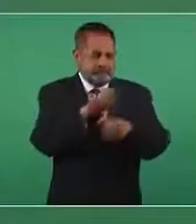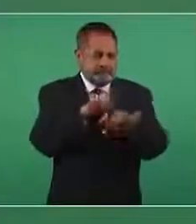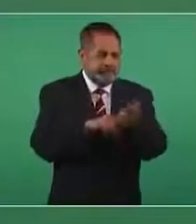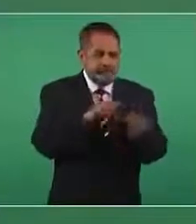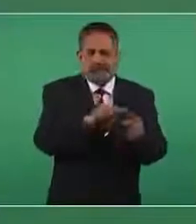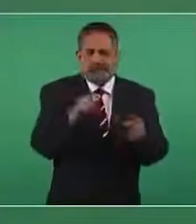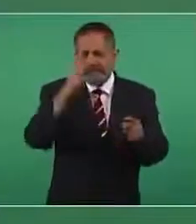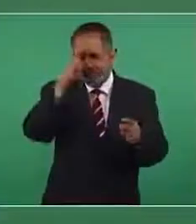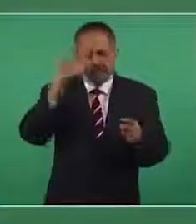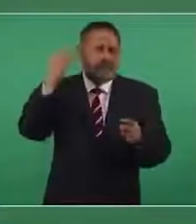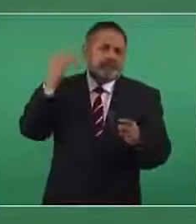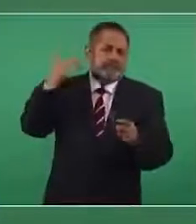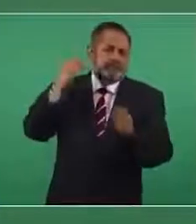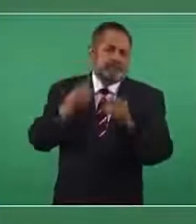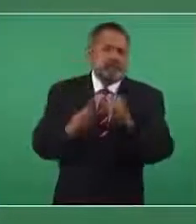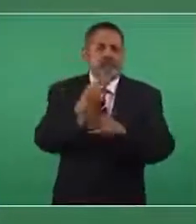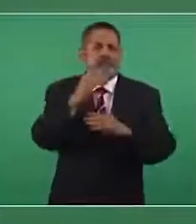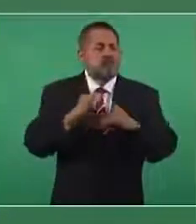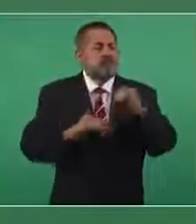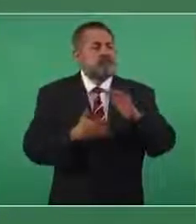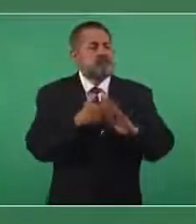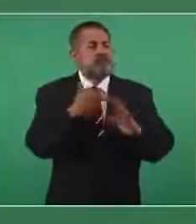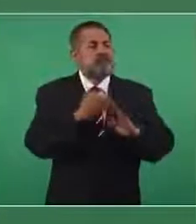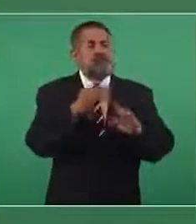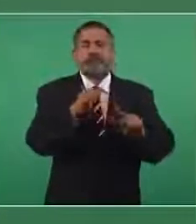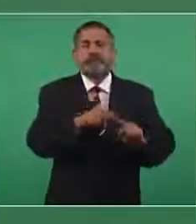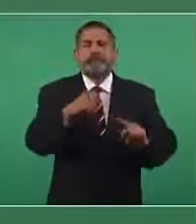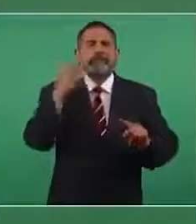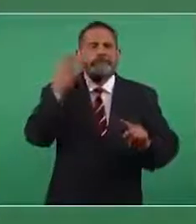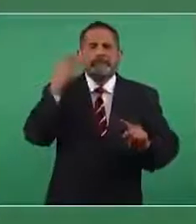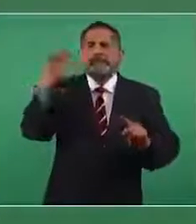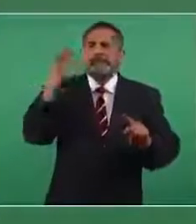construyeron en el gobierno